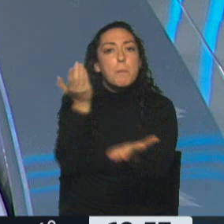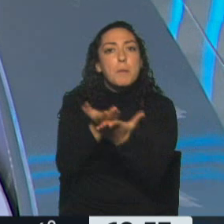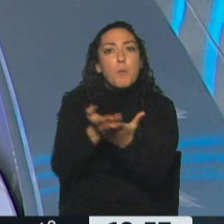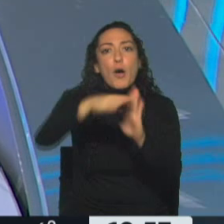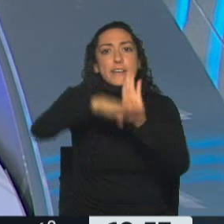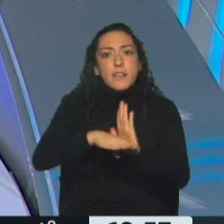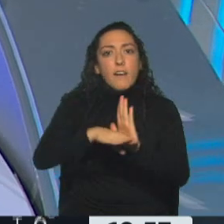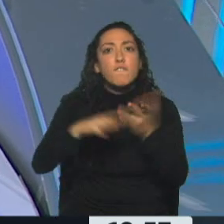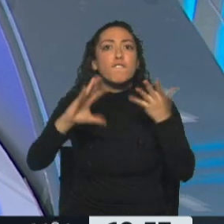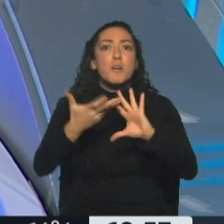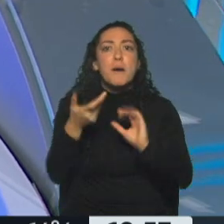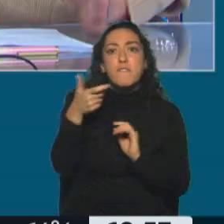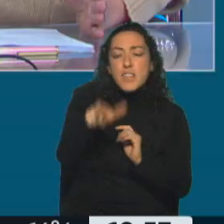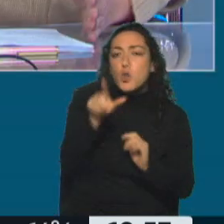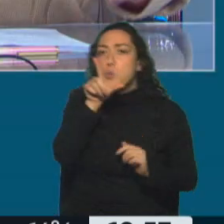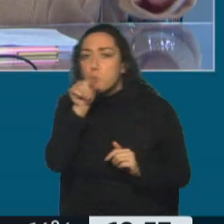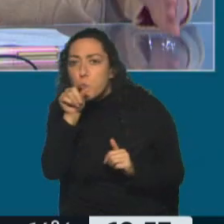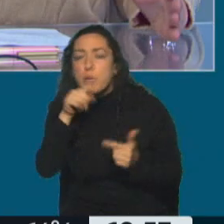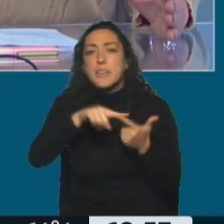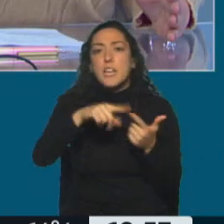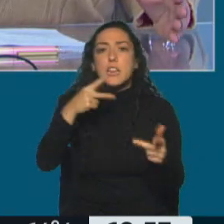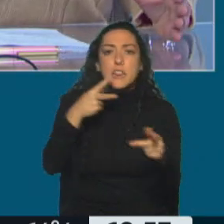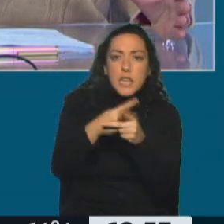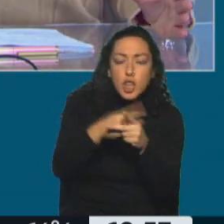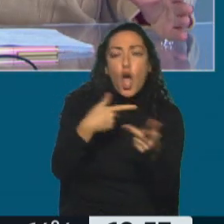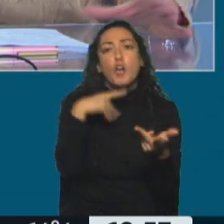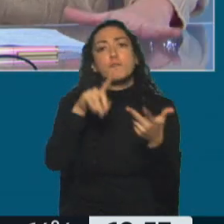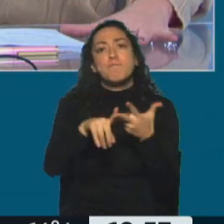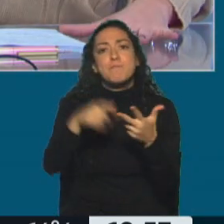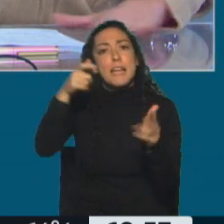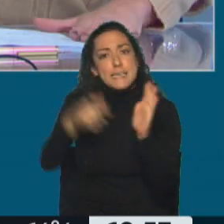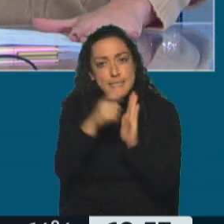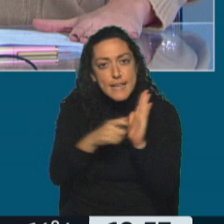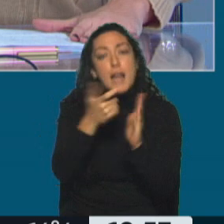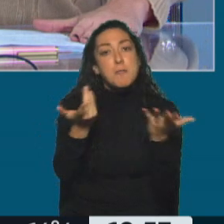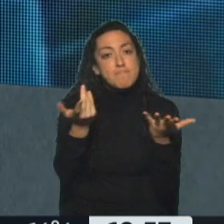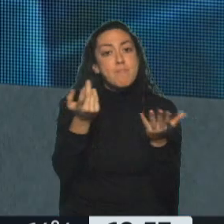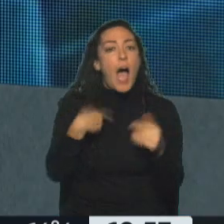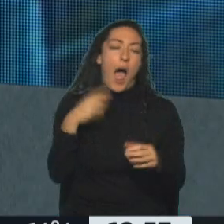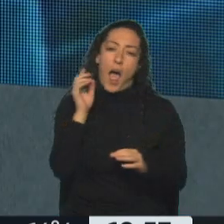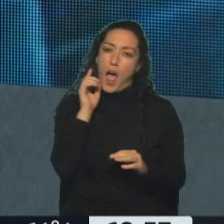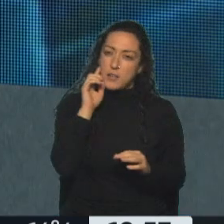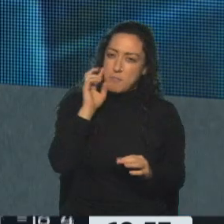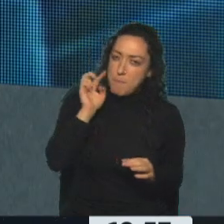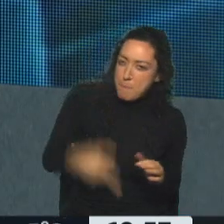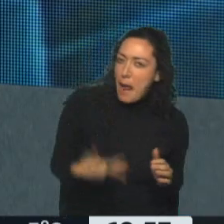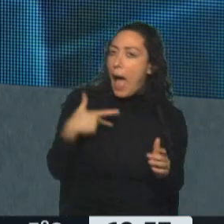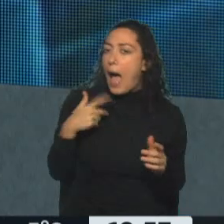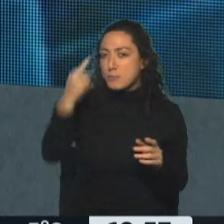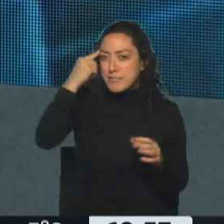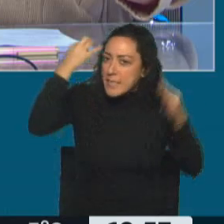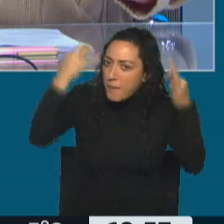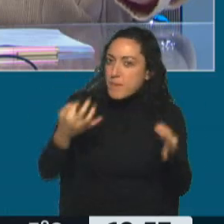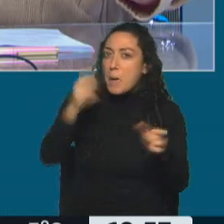a través de videos, tanto en Twitter, bueno, como en TikTok, como en Instagram. Hay una estrategia detrás de todo eso, ¿no? Sí. Bien pensado, ¿no? De apuntar a